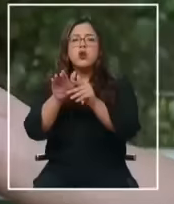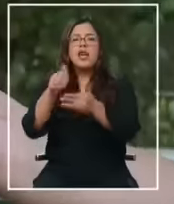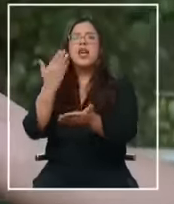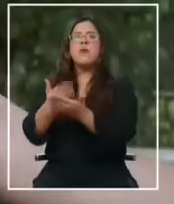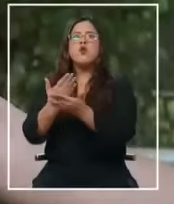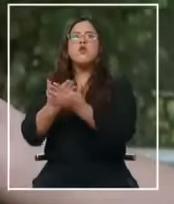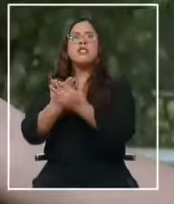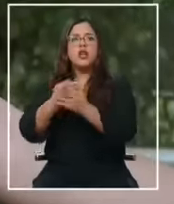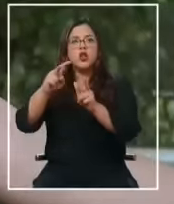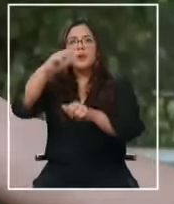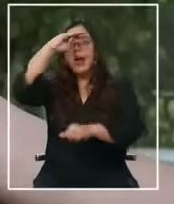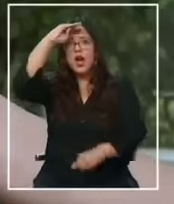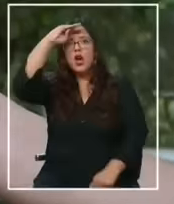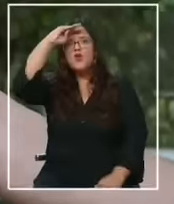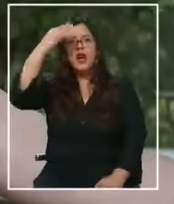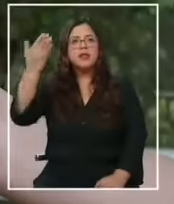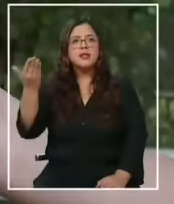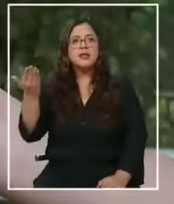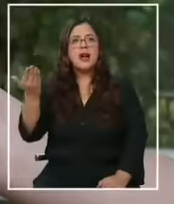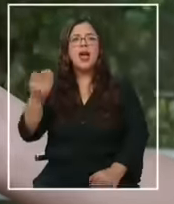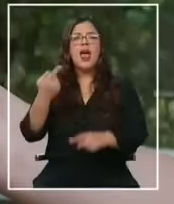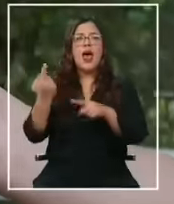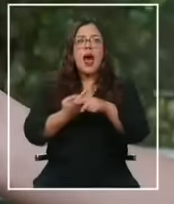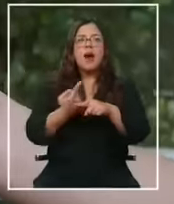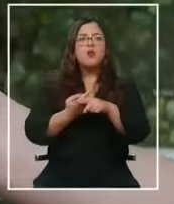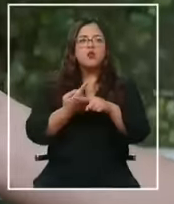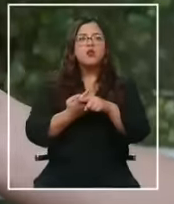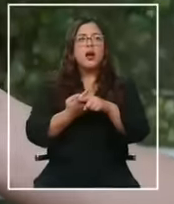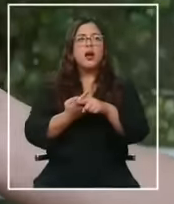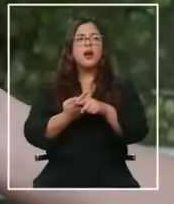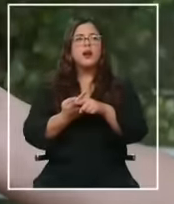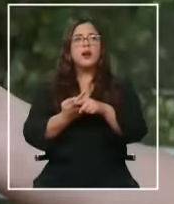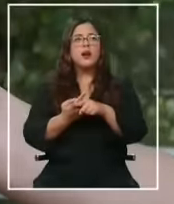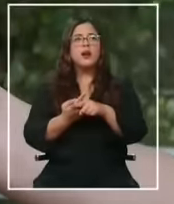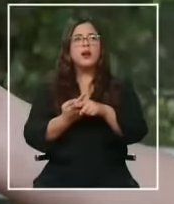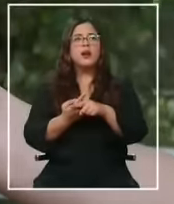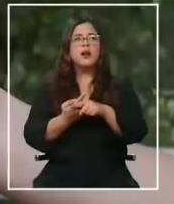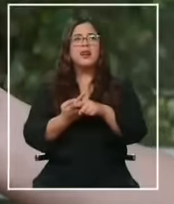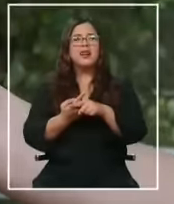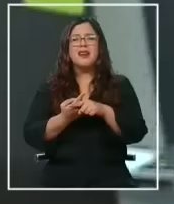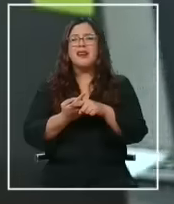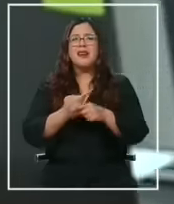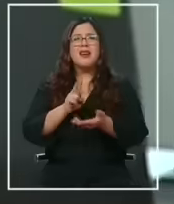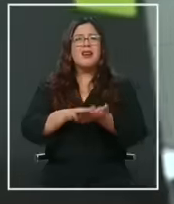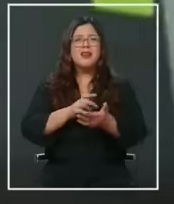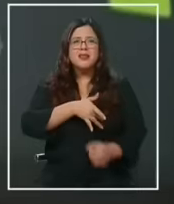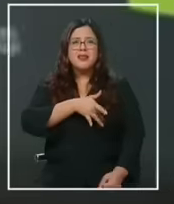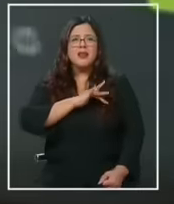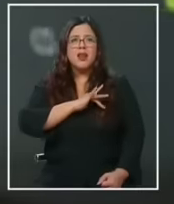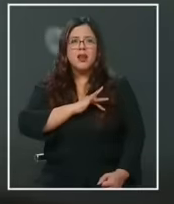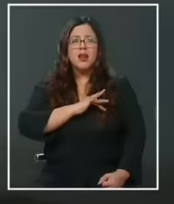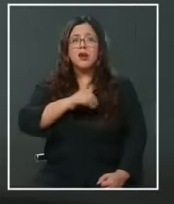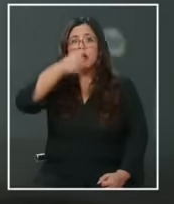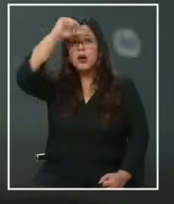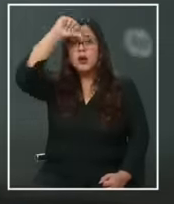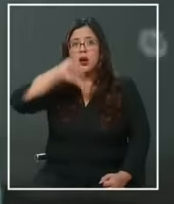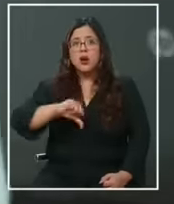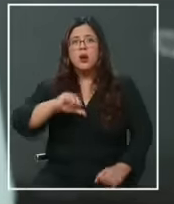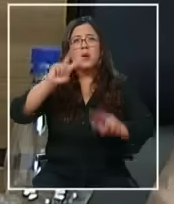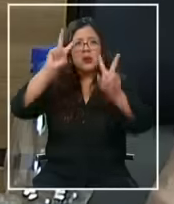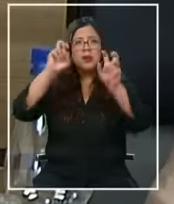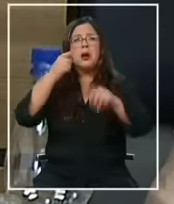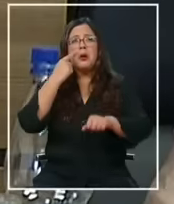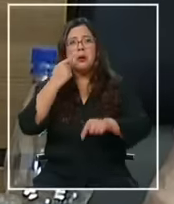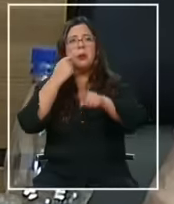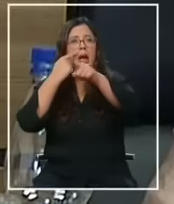poder, de esa confianza, abusaba en una posición indigna. Condena que parece ser una historia conocida